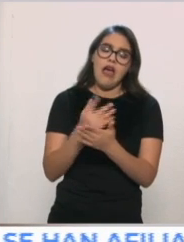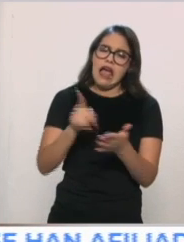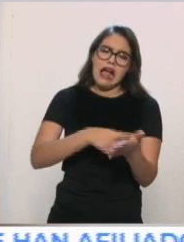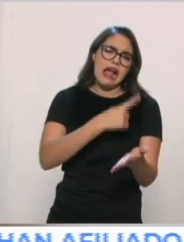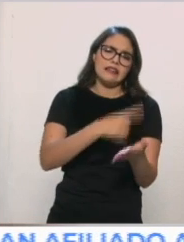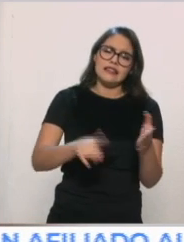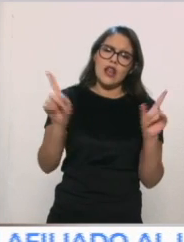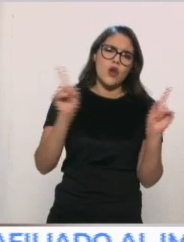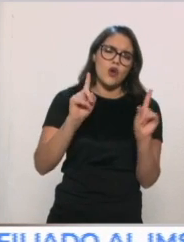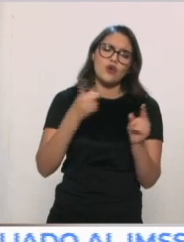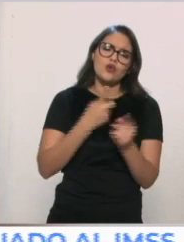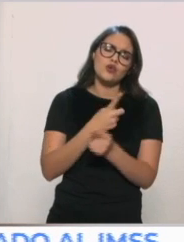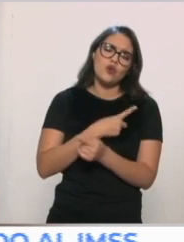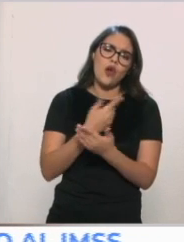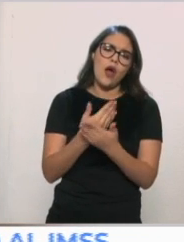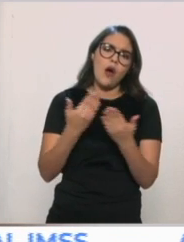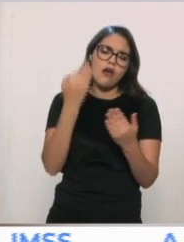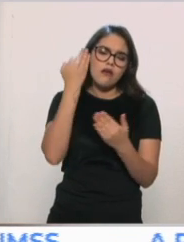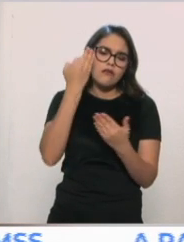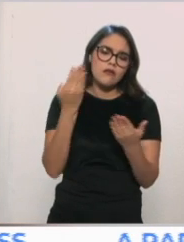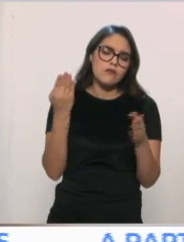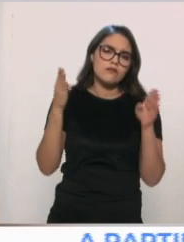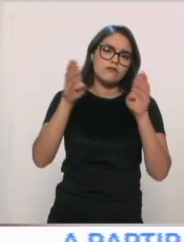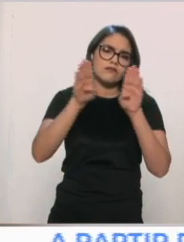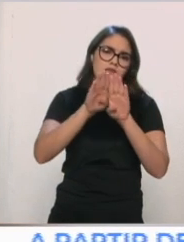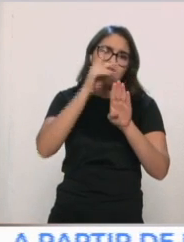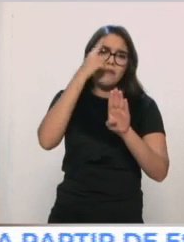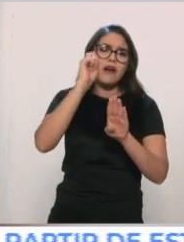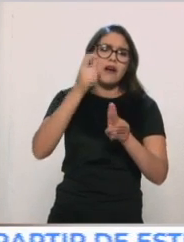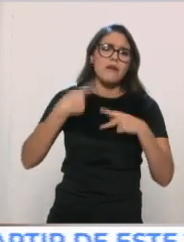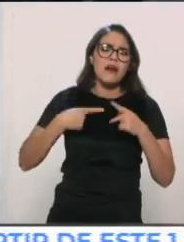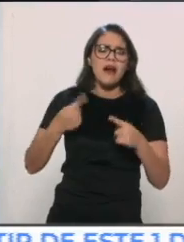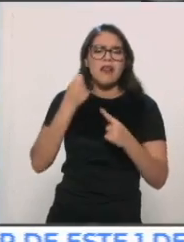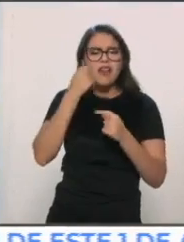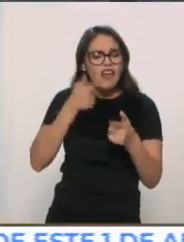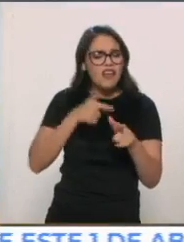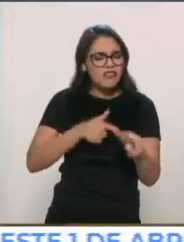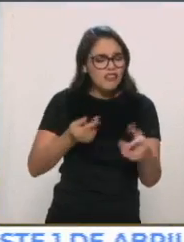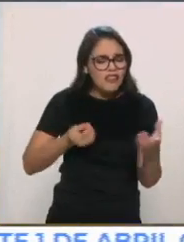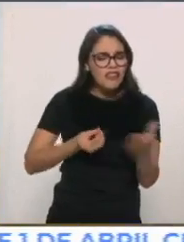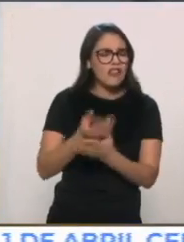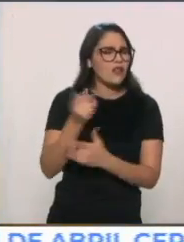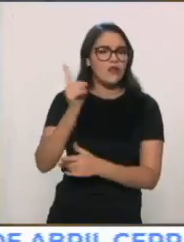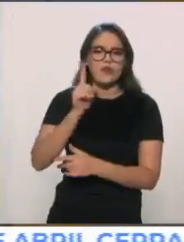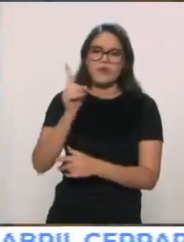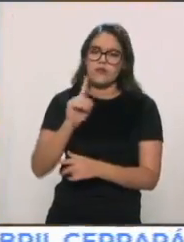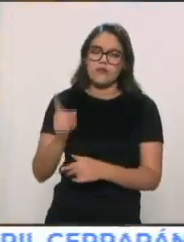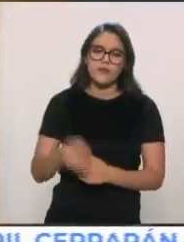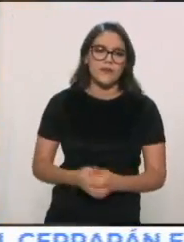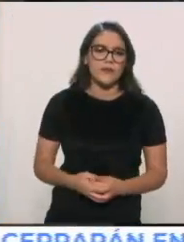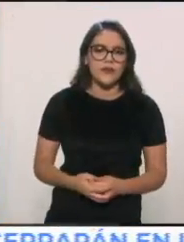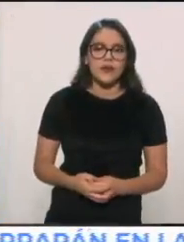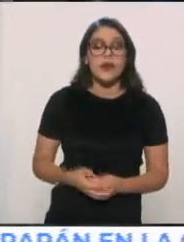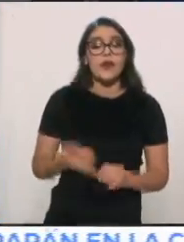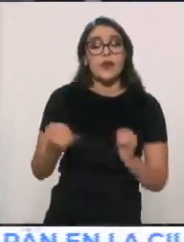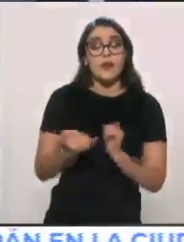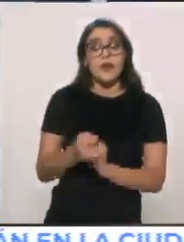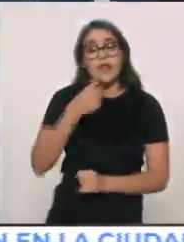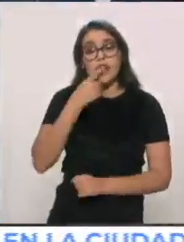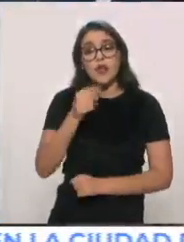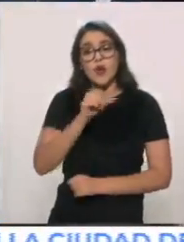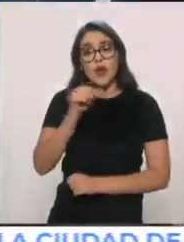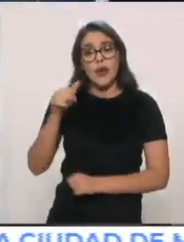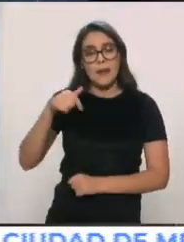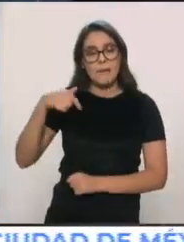para fomentar que las personas se queden en casa. Sheinbaum Pardo también informó que el depósito de Mi Beca para empezar de 500